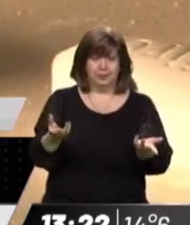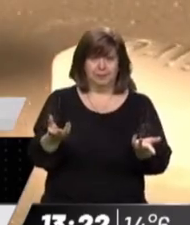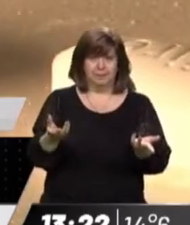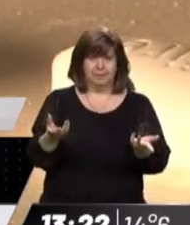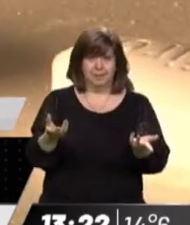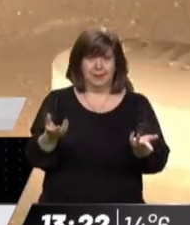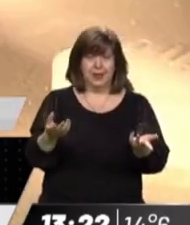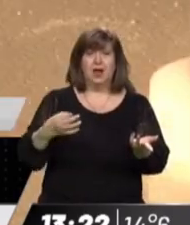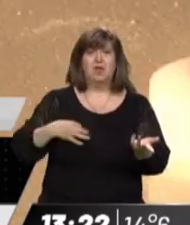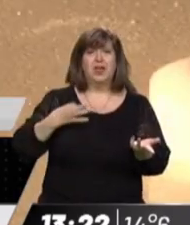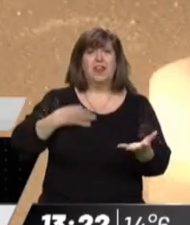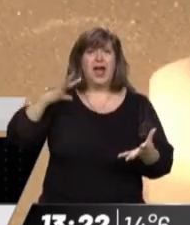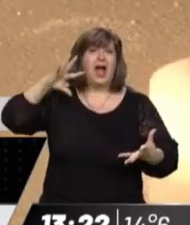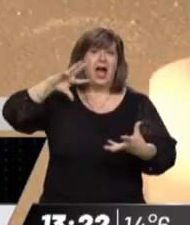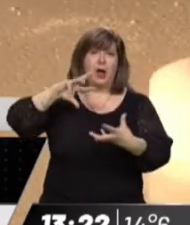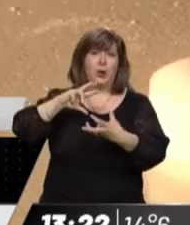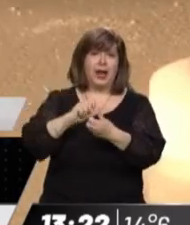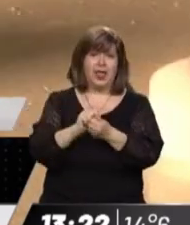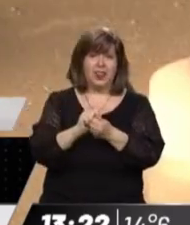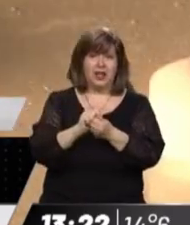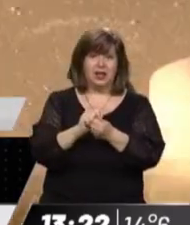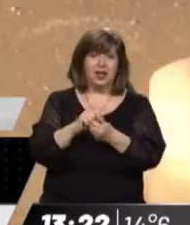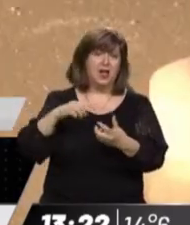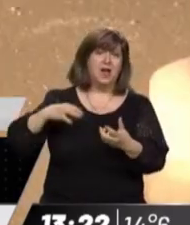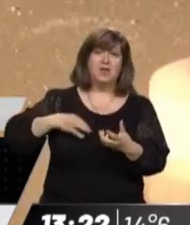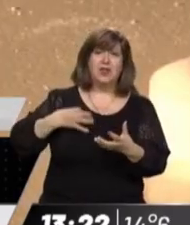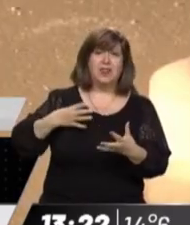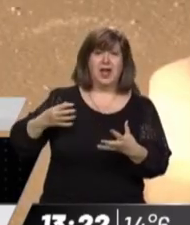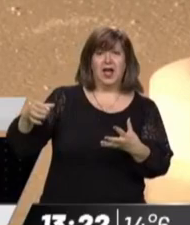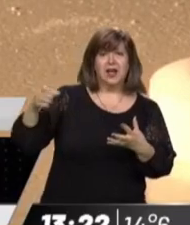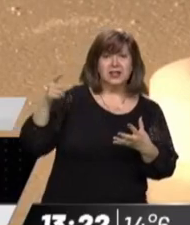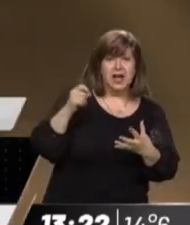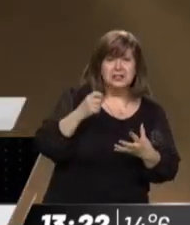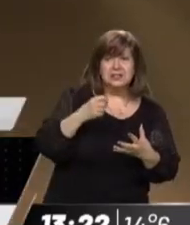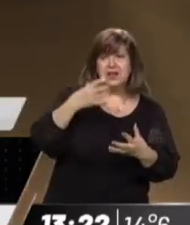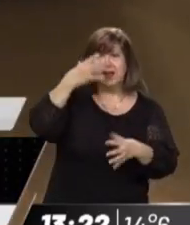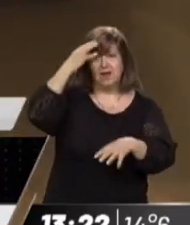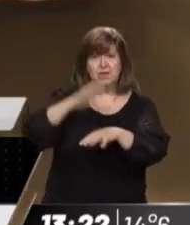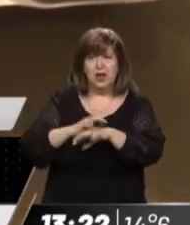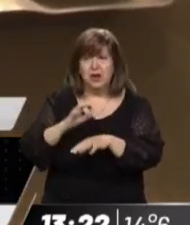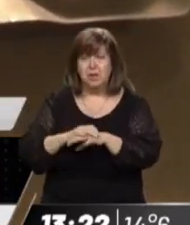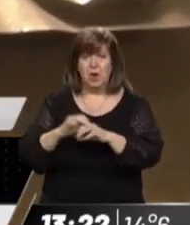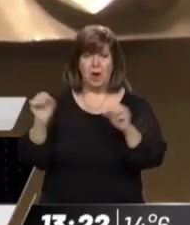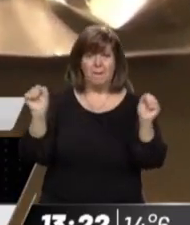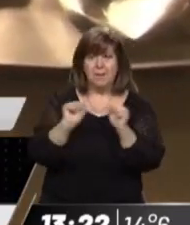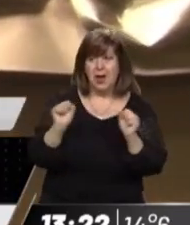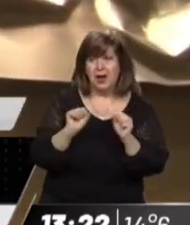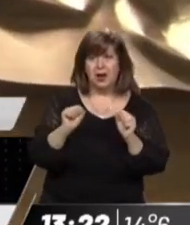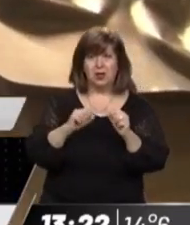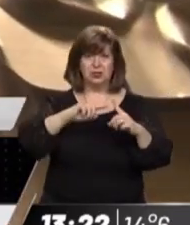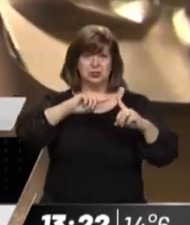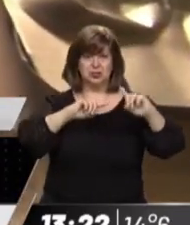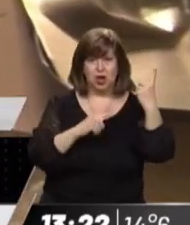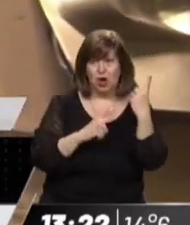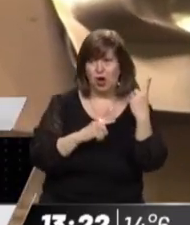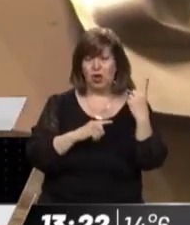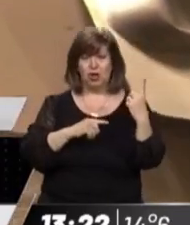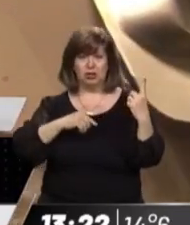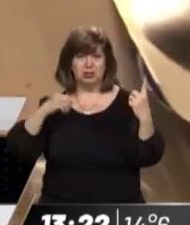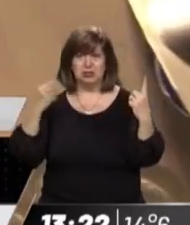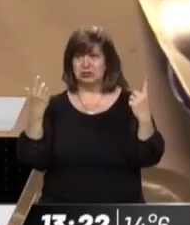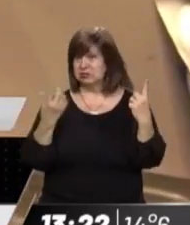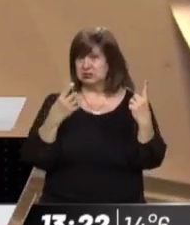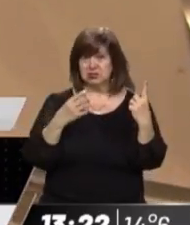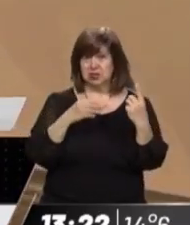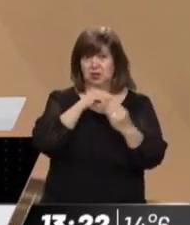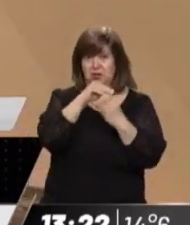de marcar. Y es que pasan los años, las generaciones y las generaciones, los testimonios de personas que padecen